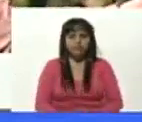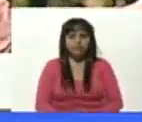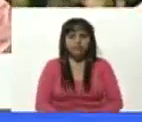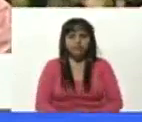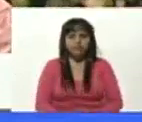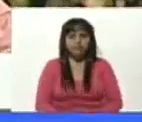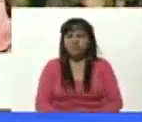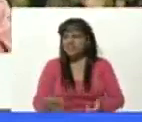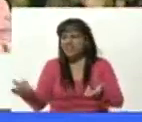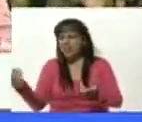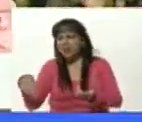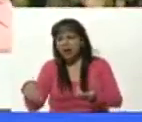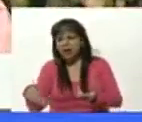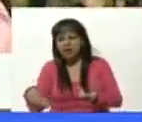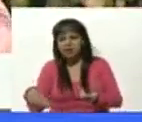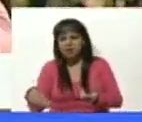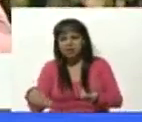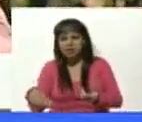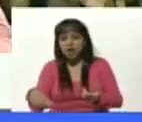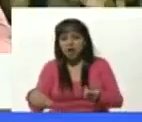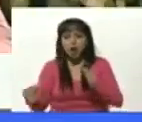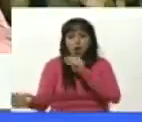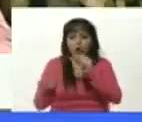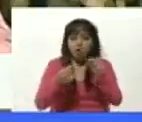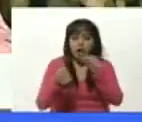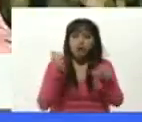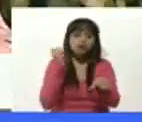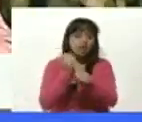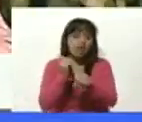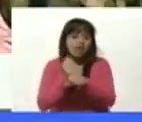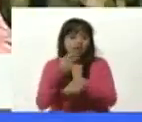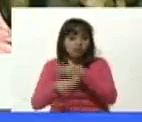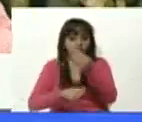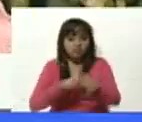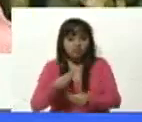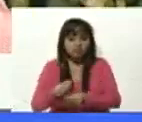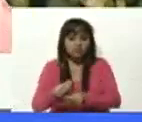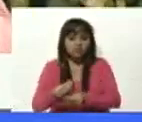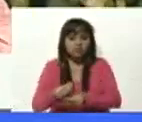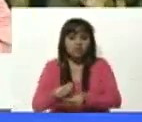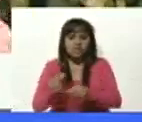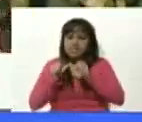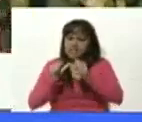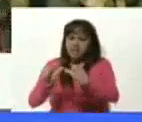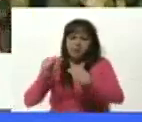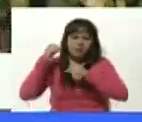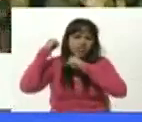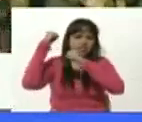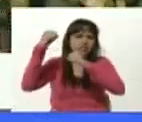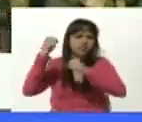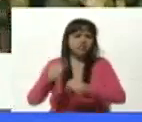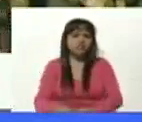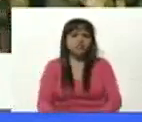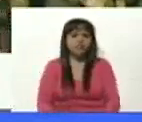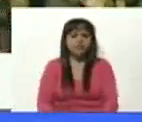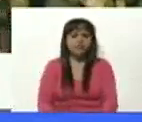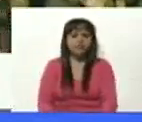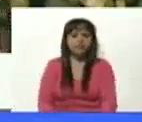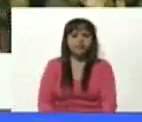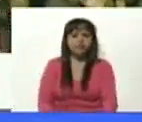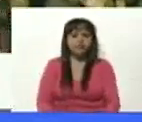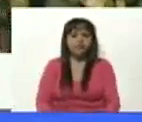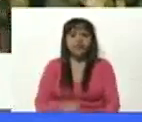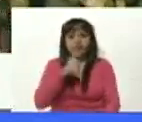¿Y qué más? Con diálogo y producción seguiremos venciendo. Así es. De